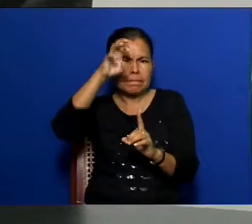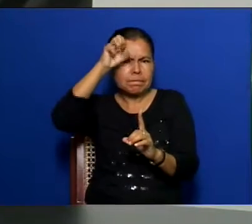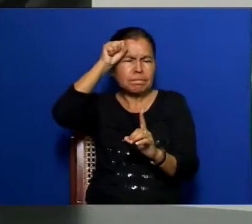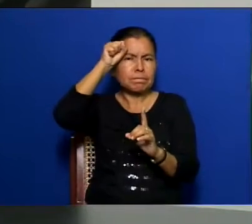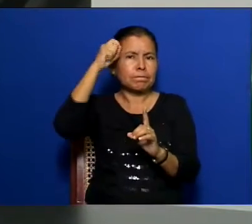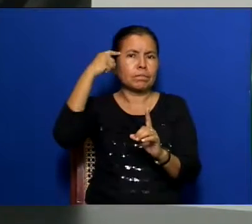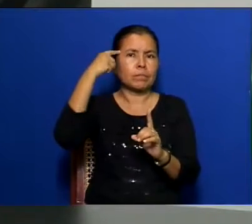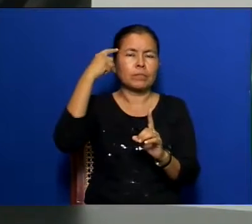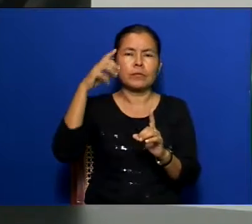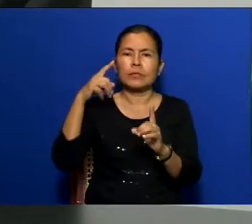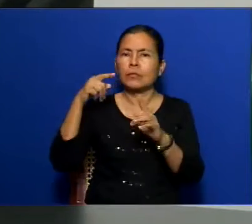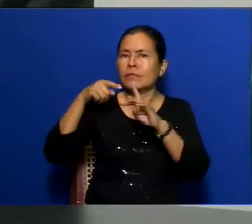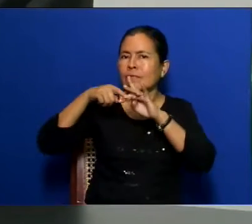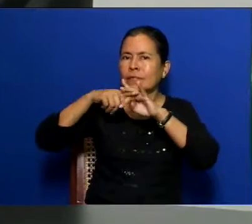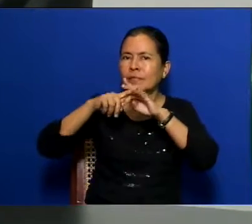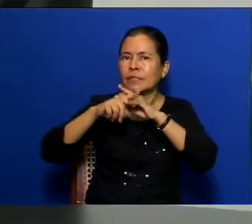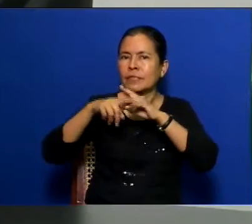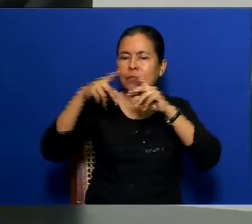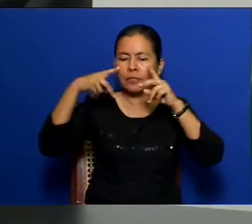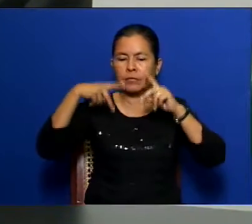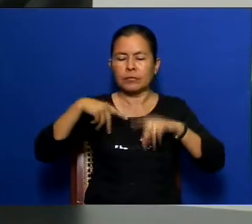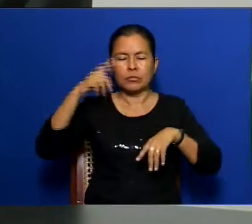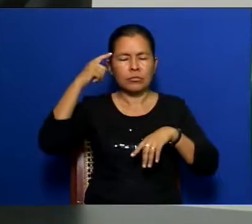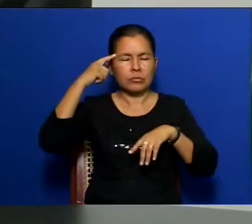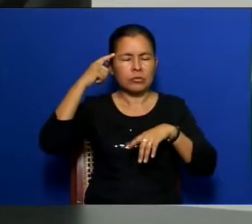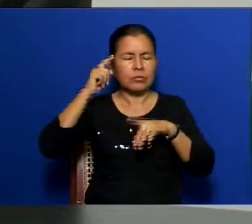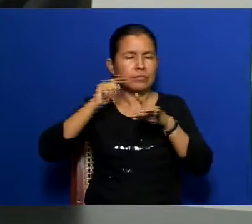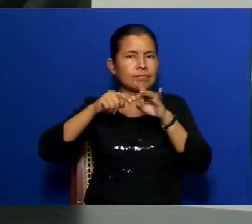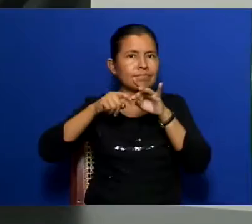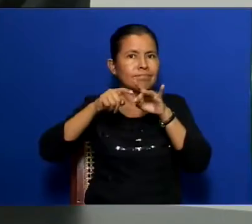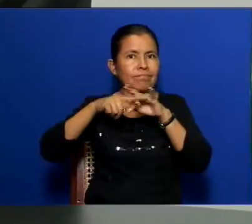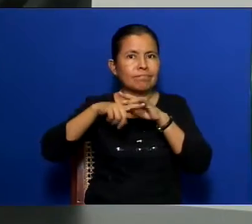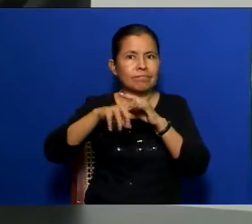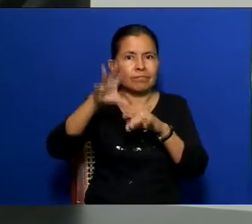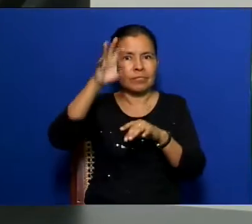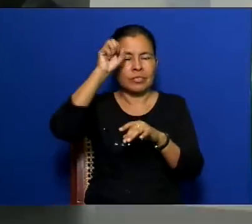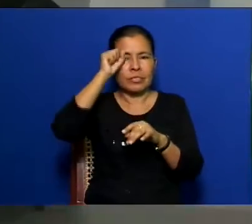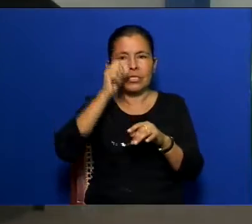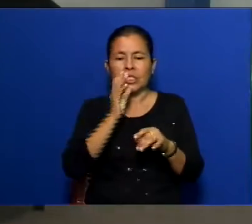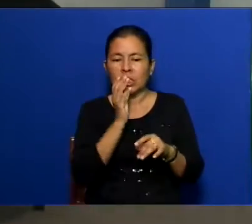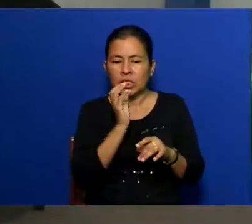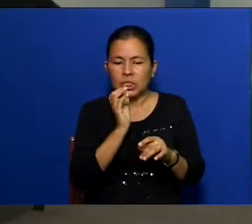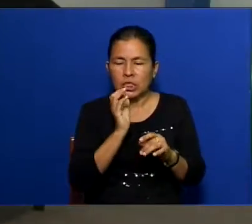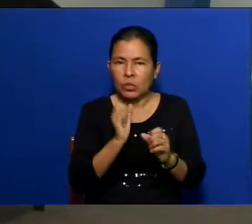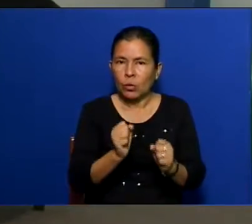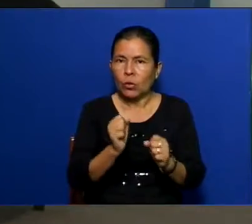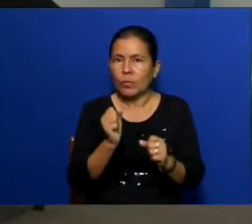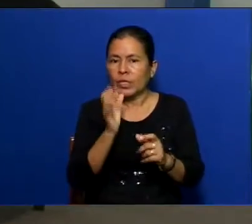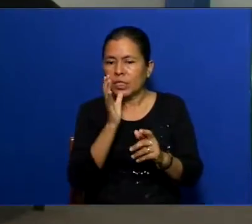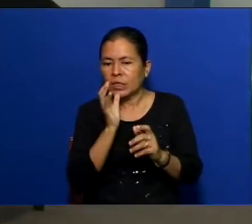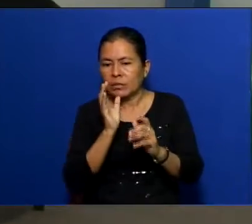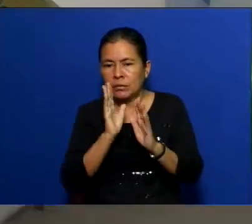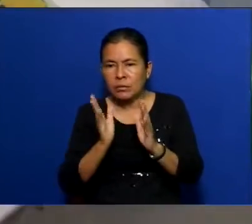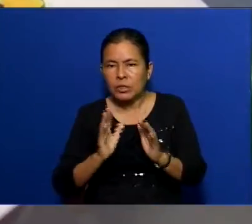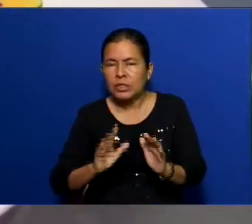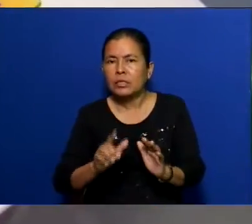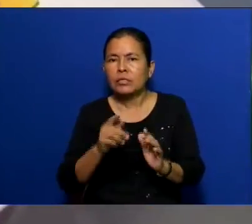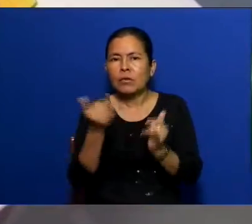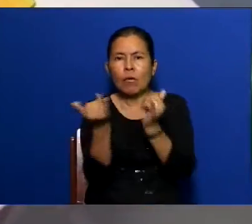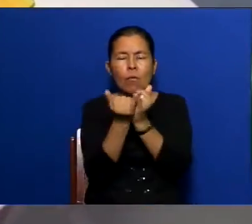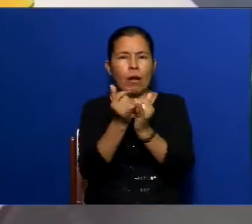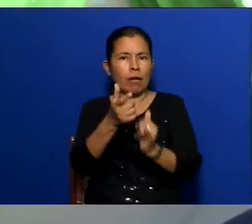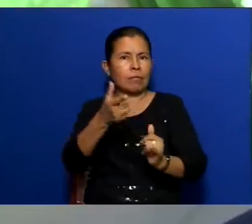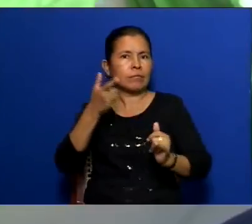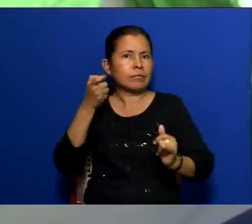se incrusta dentro del aparato psíquico de la víctima, del niño y de la niña, como un proyectil, como